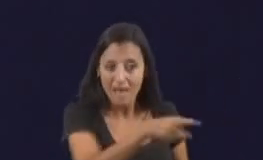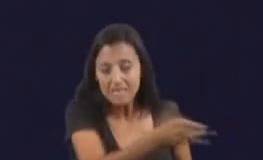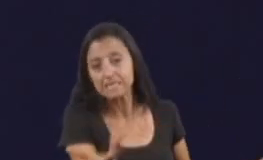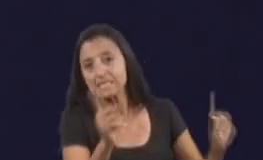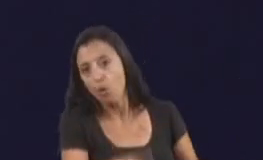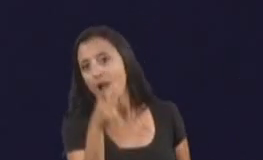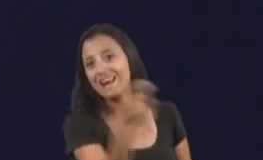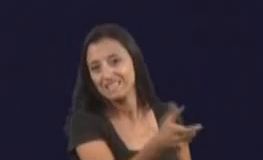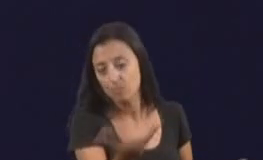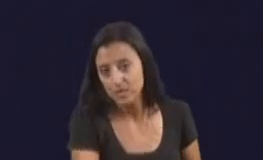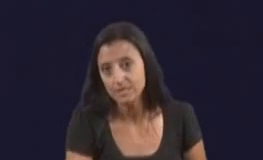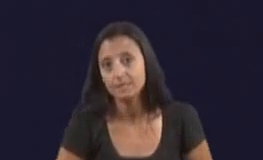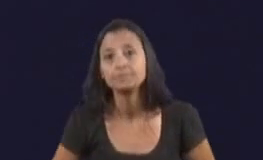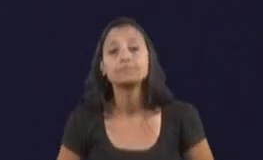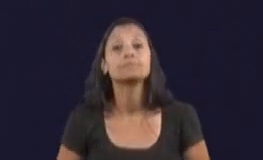sin la respuesta,